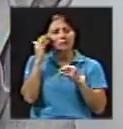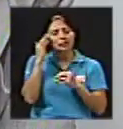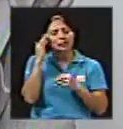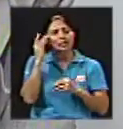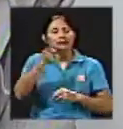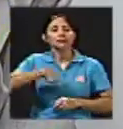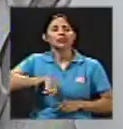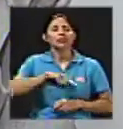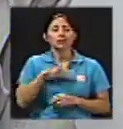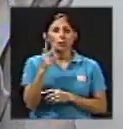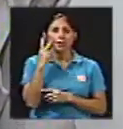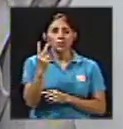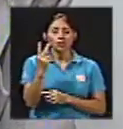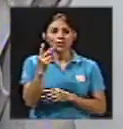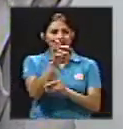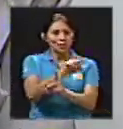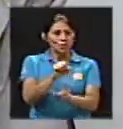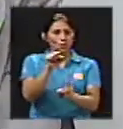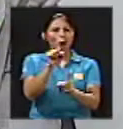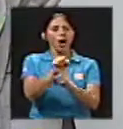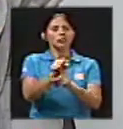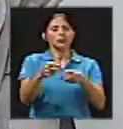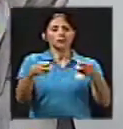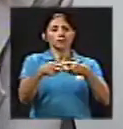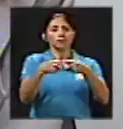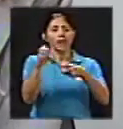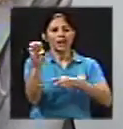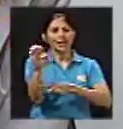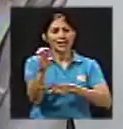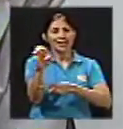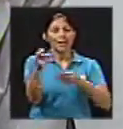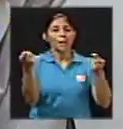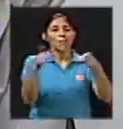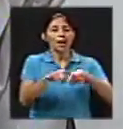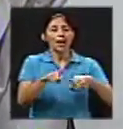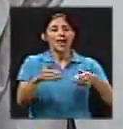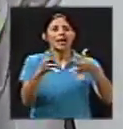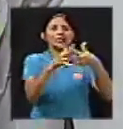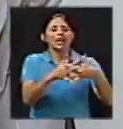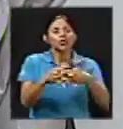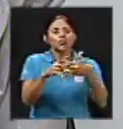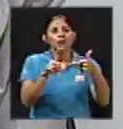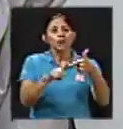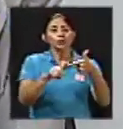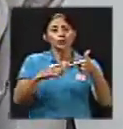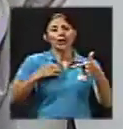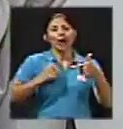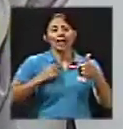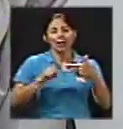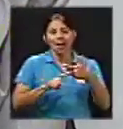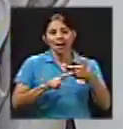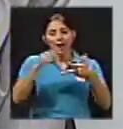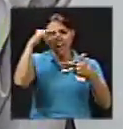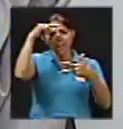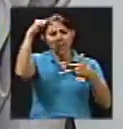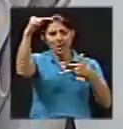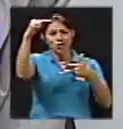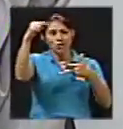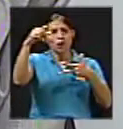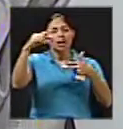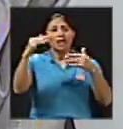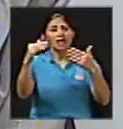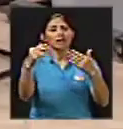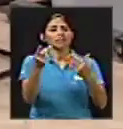revolución energética que está teniendo lugar en los Estados Unidos, en Canadá, en México, que se ha traído abajo los precios de la electricidad.